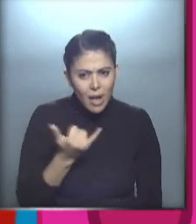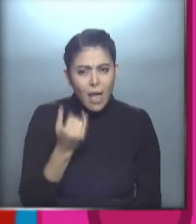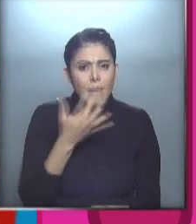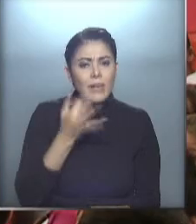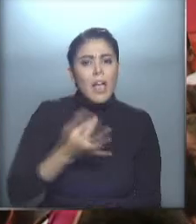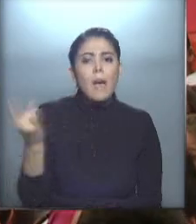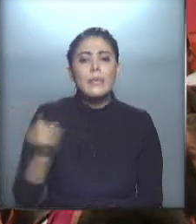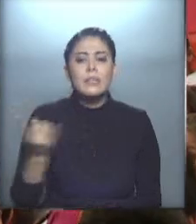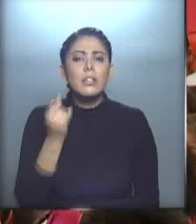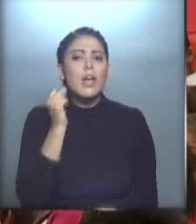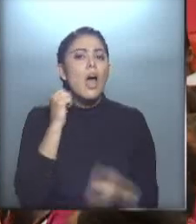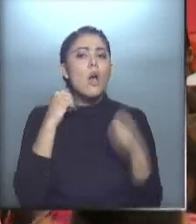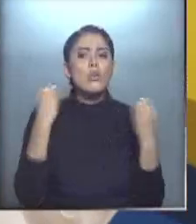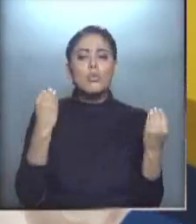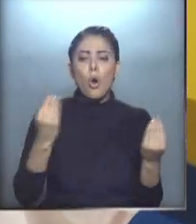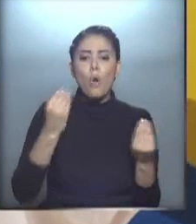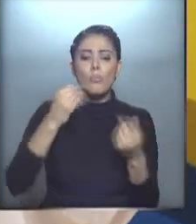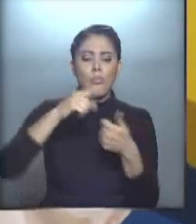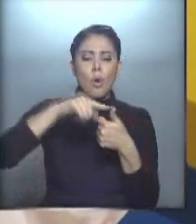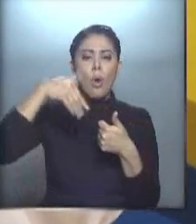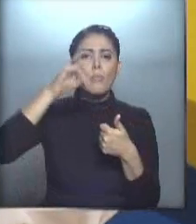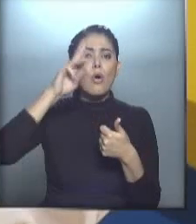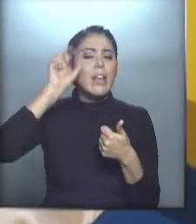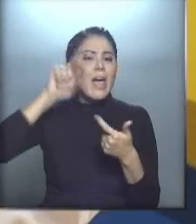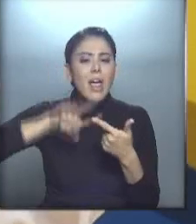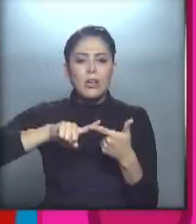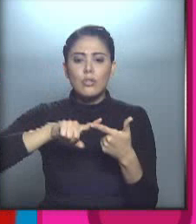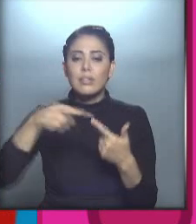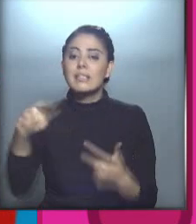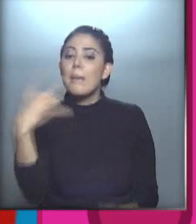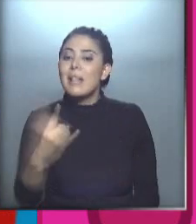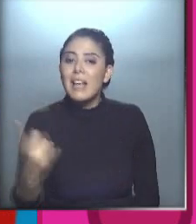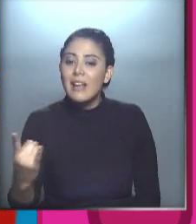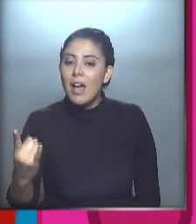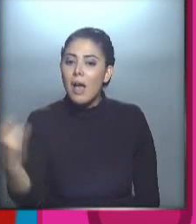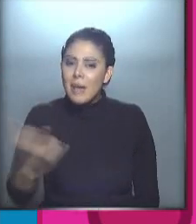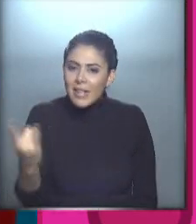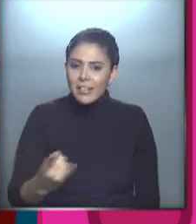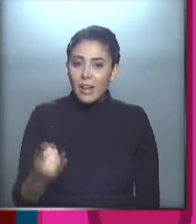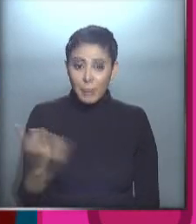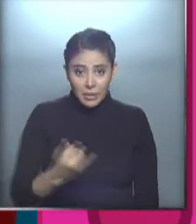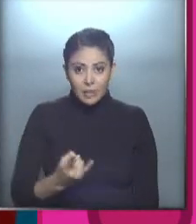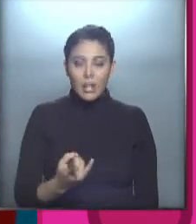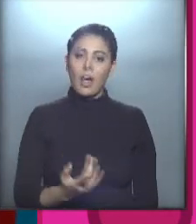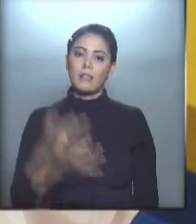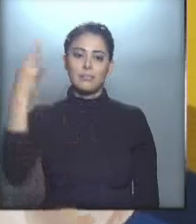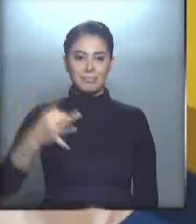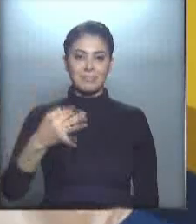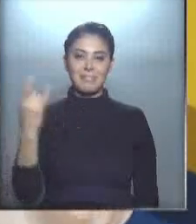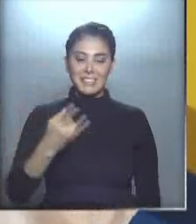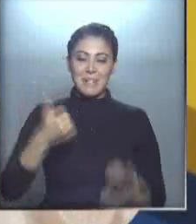mostrar? Tenemos a Moreno, tenemos a Samba, el dinosaurio. ¡Falso! ¿Eh? ¡Falso! ¡Dicen que es falso!